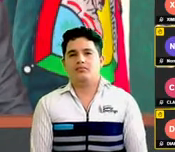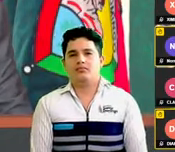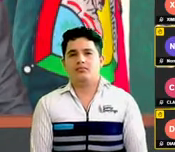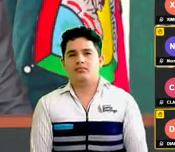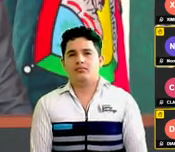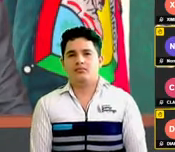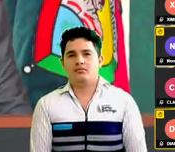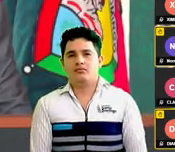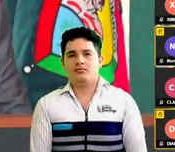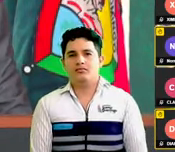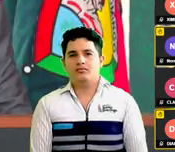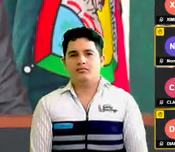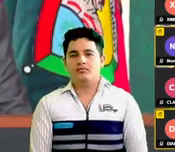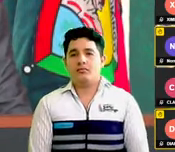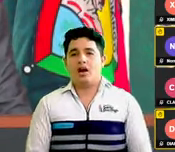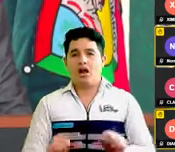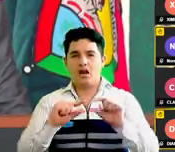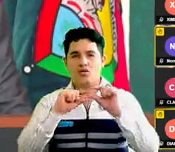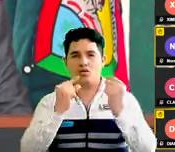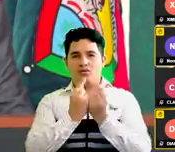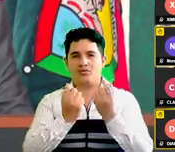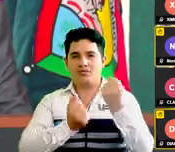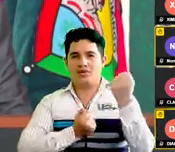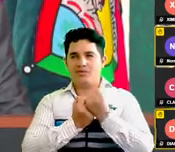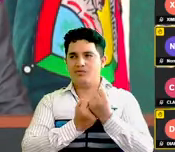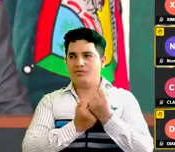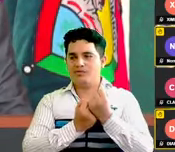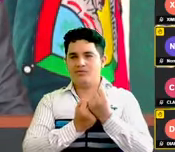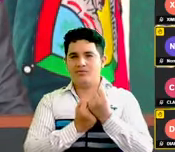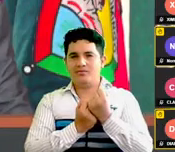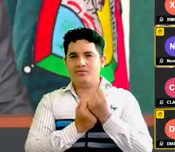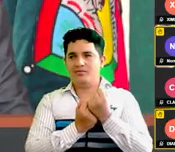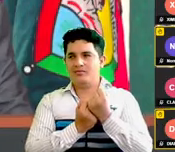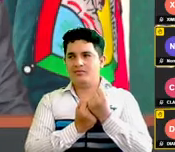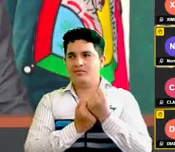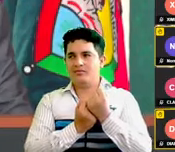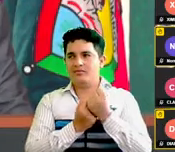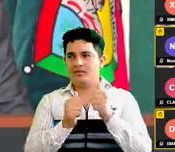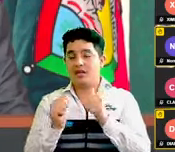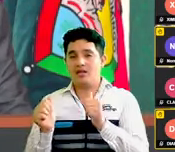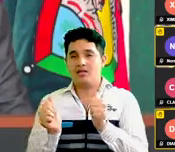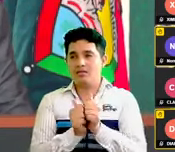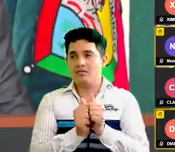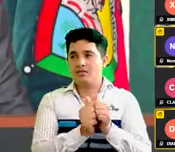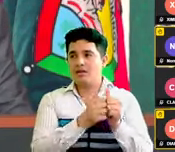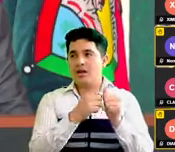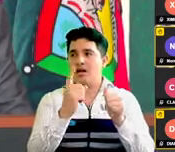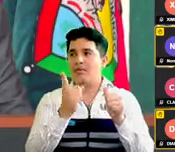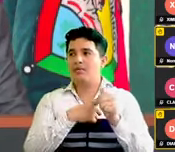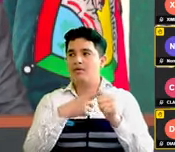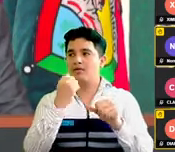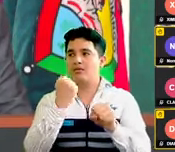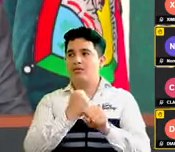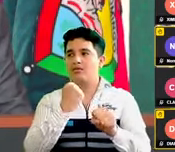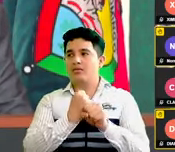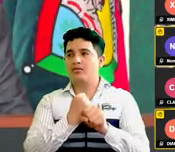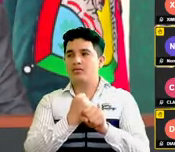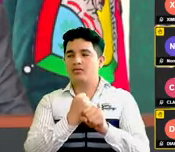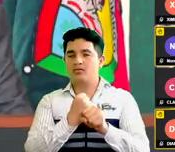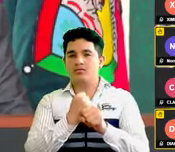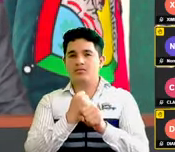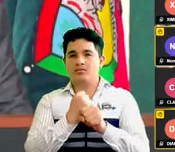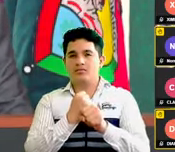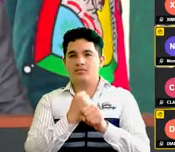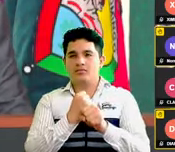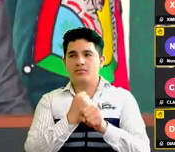a la comisión de apoyo que estuvo presente en la primera jornada de políticas públicas de